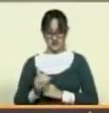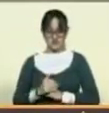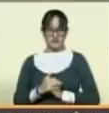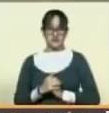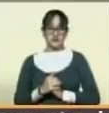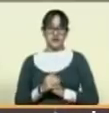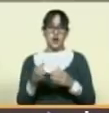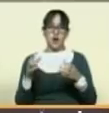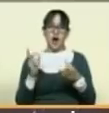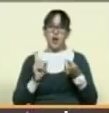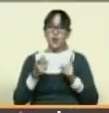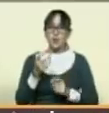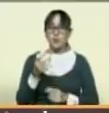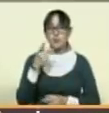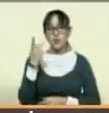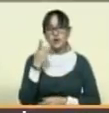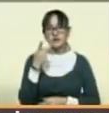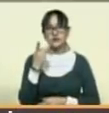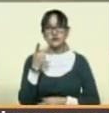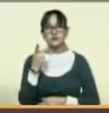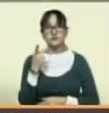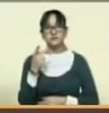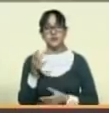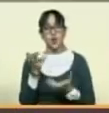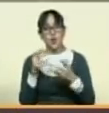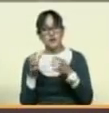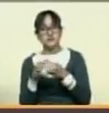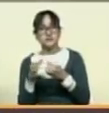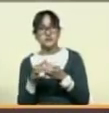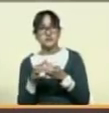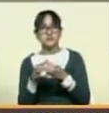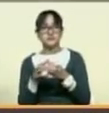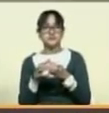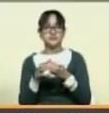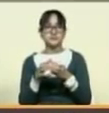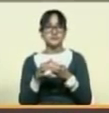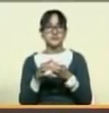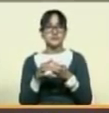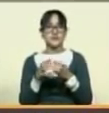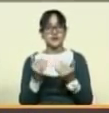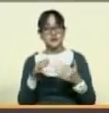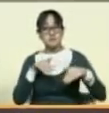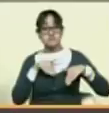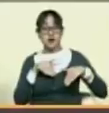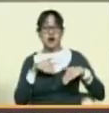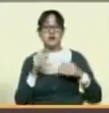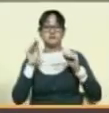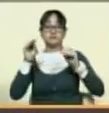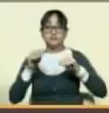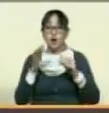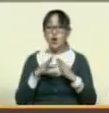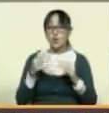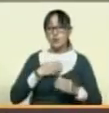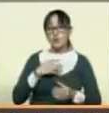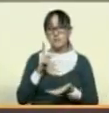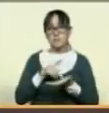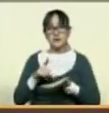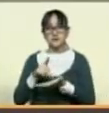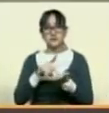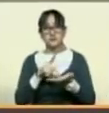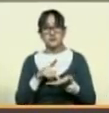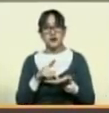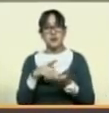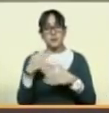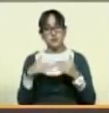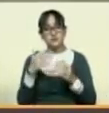vista algún político o algún representante de organización que justamente haya llamado a la abstención, haya llamado a no participar en este